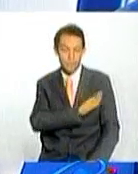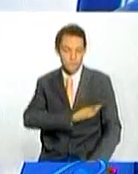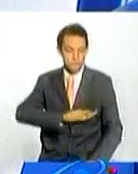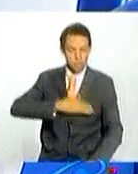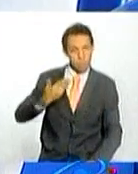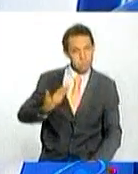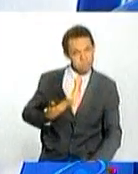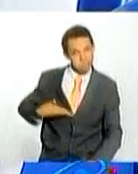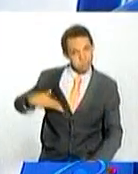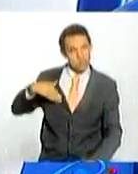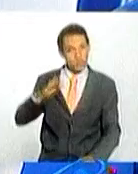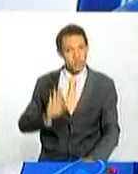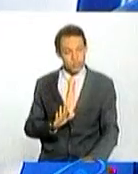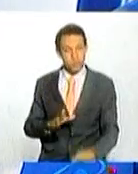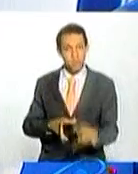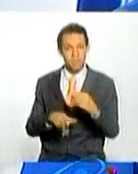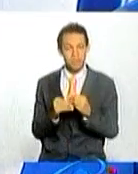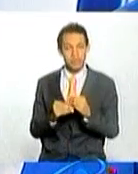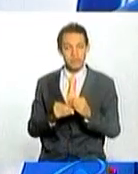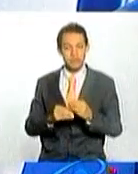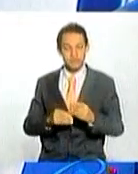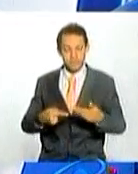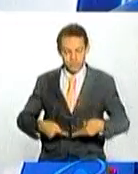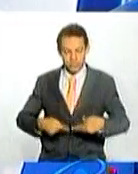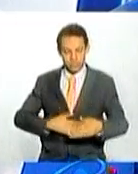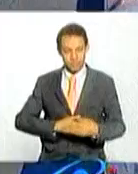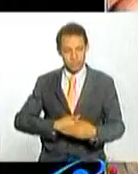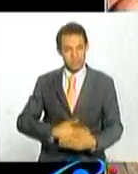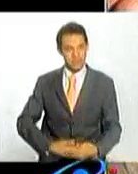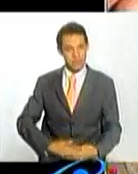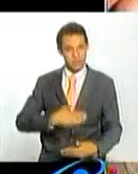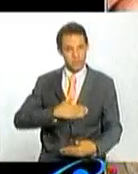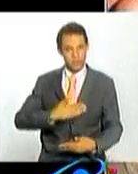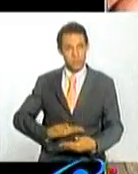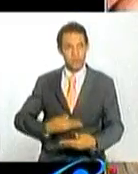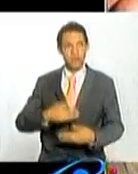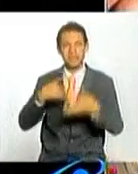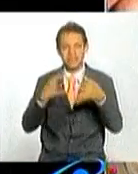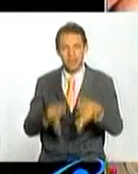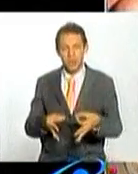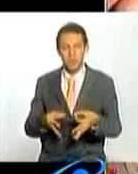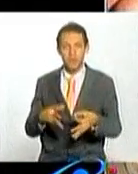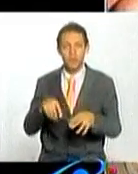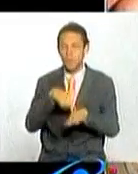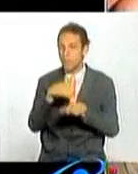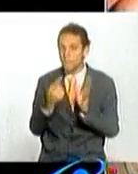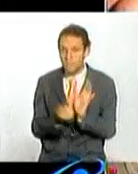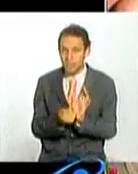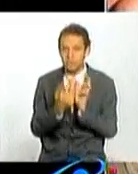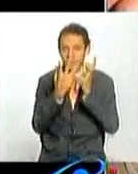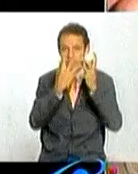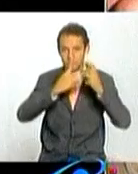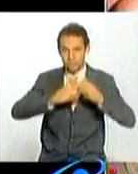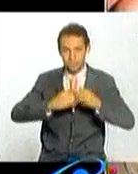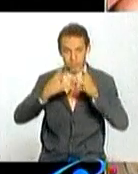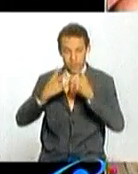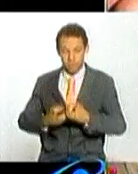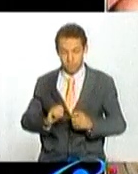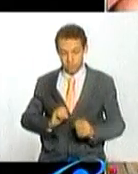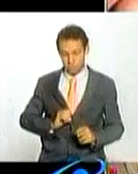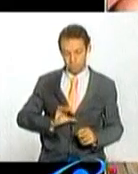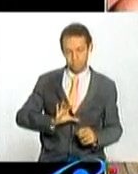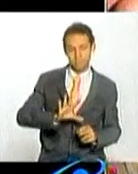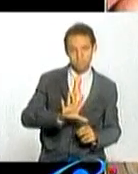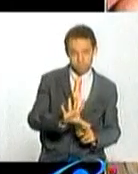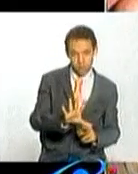abdominal. En el interior de la cavidad abdominal, la gran mayoría de los órganos por elección se pueden ver muy bien con